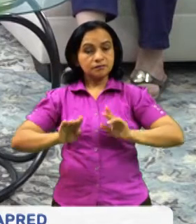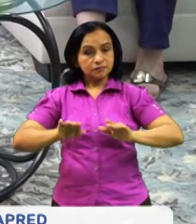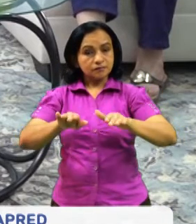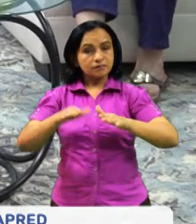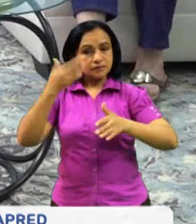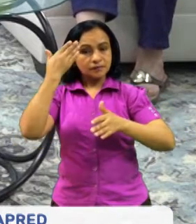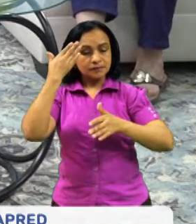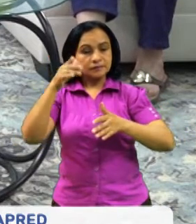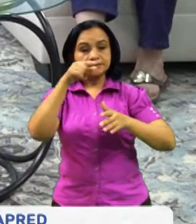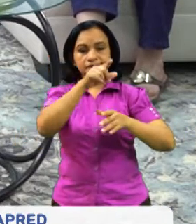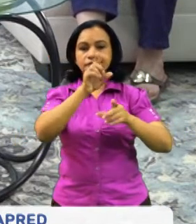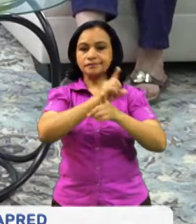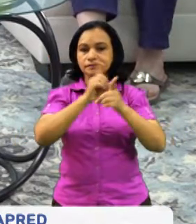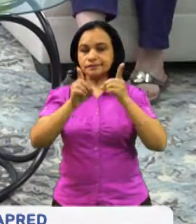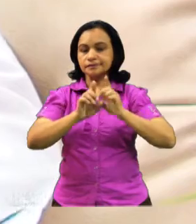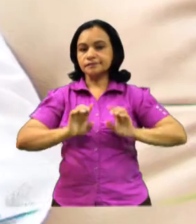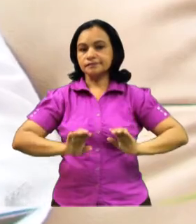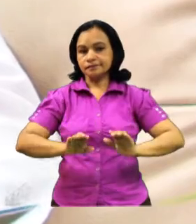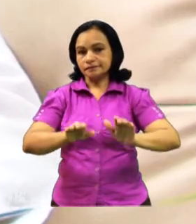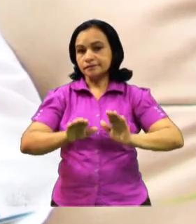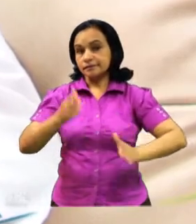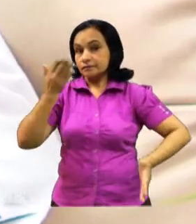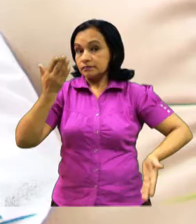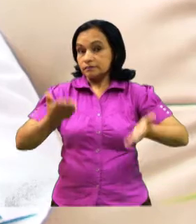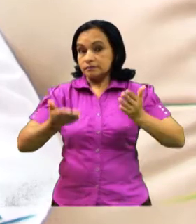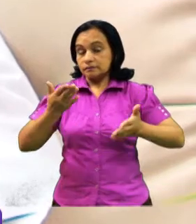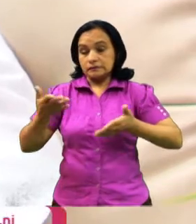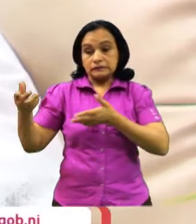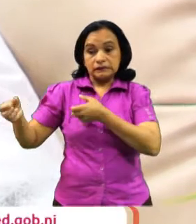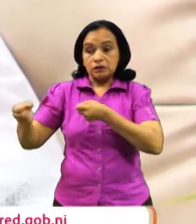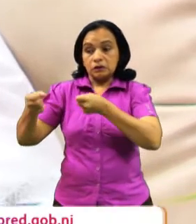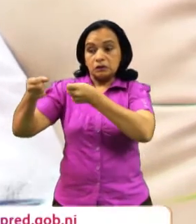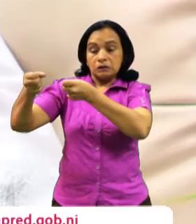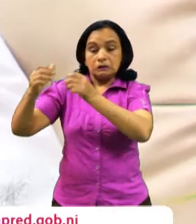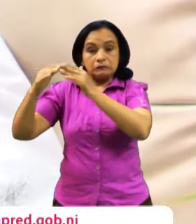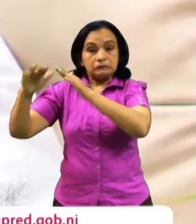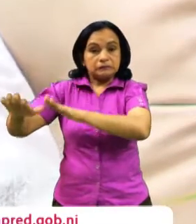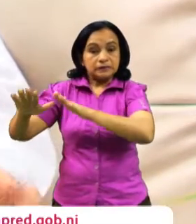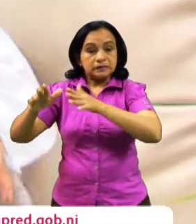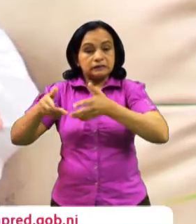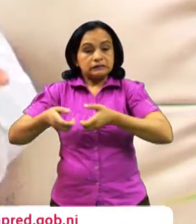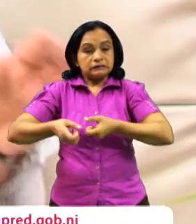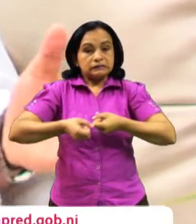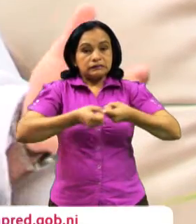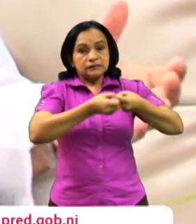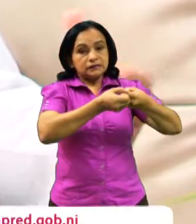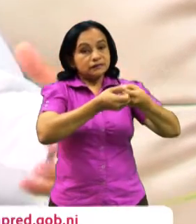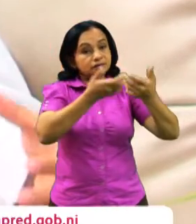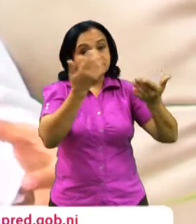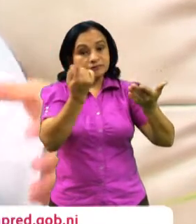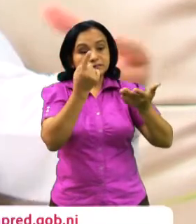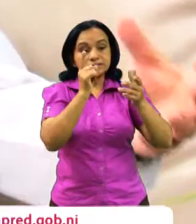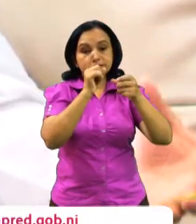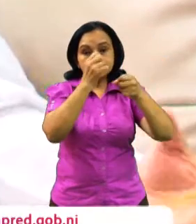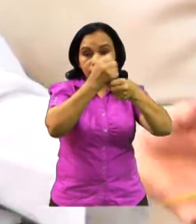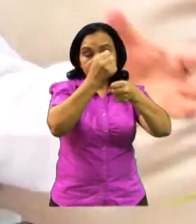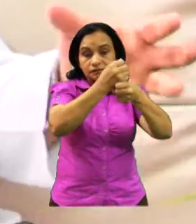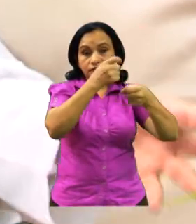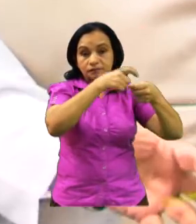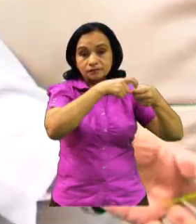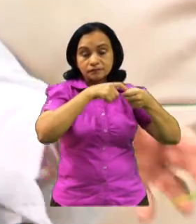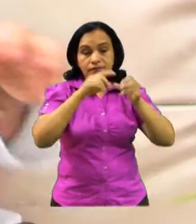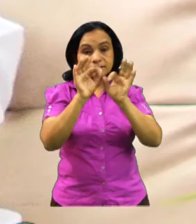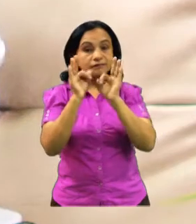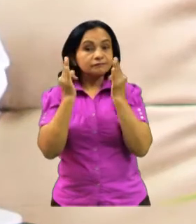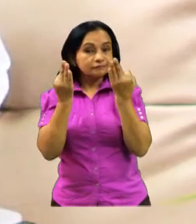sillas de ruedas. Ese albergue debe de tener sillas de ruedas porque a lo mejor él no pudo sacar la silla de ruedas de su hogar. Entonces, el trabajo coordinado entre la